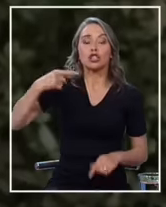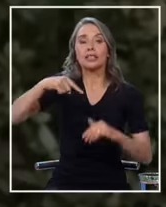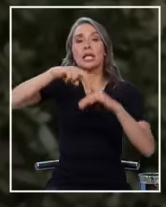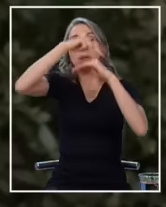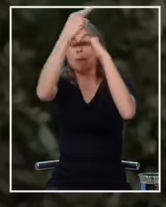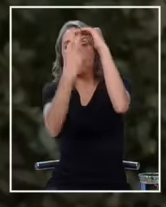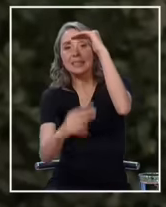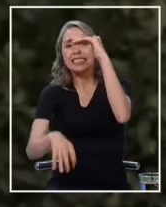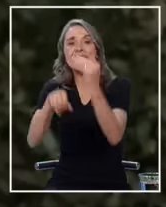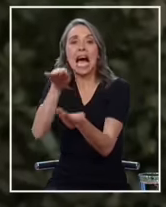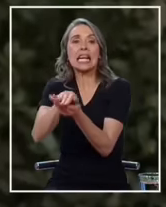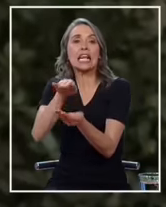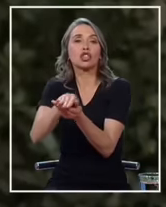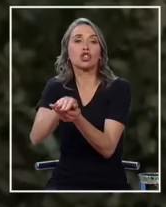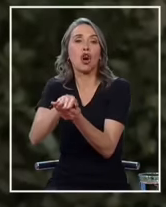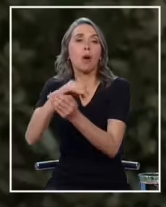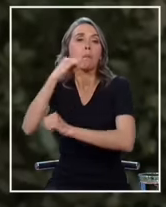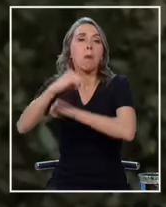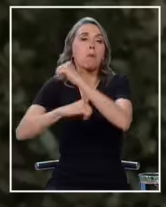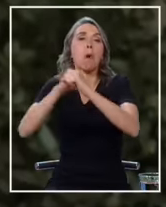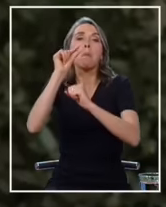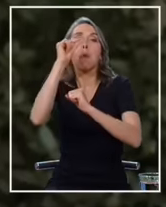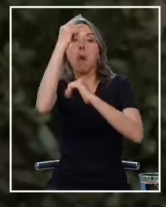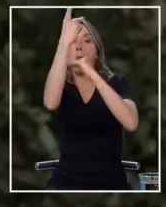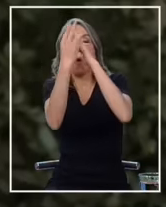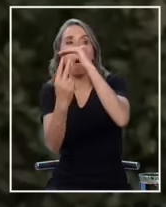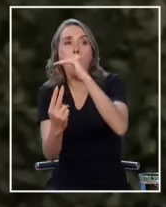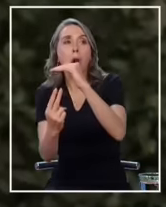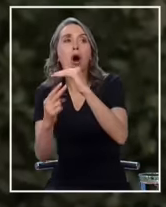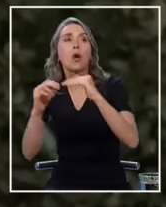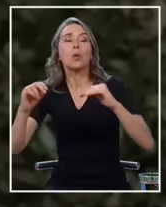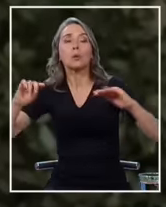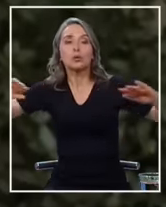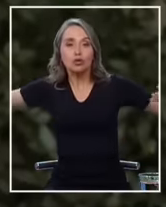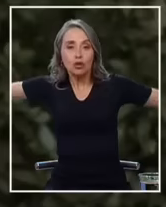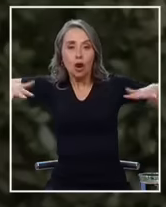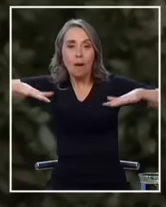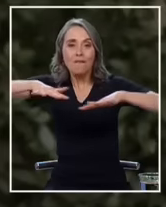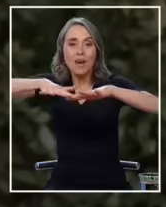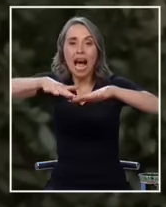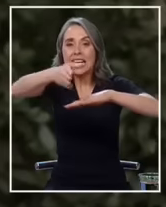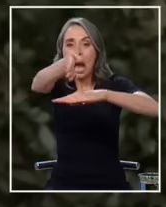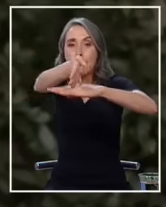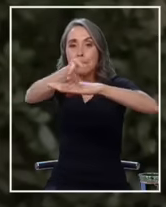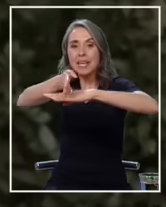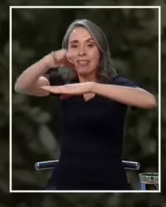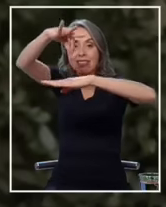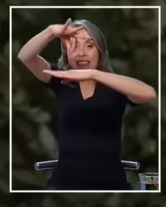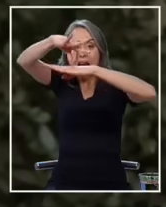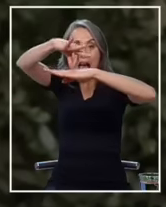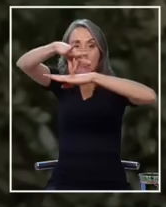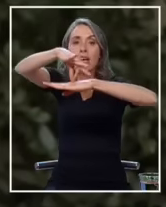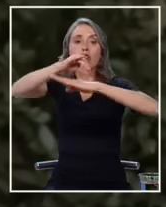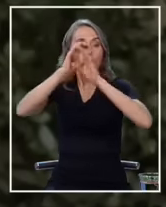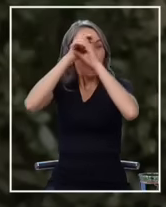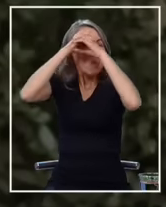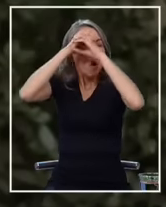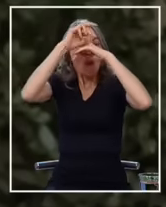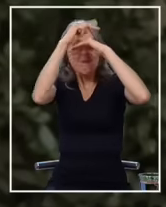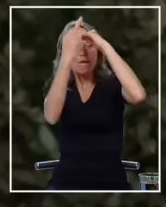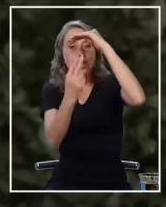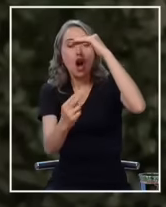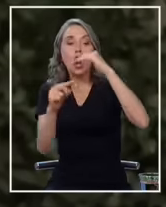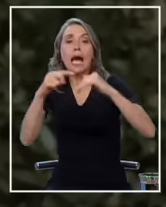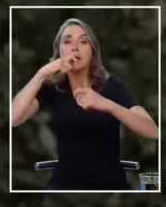extracción de choro en ese sector. De hecho, es como al medio de la bahía, nosotros lo tenemos un punto marcado, pero este